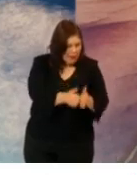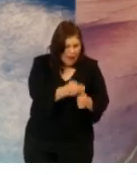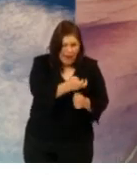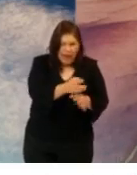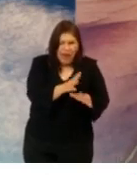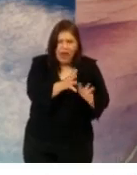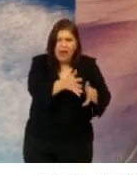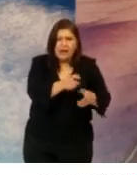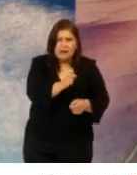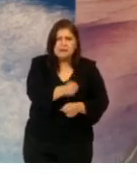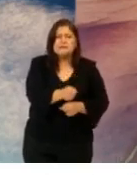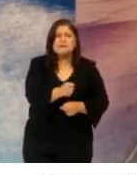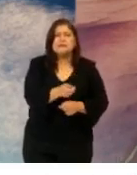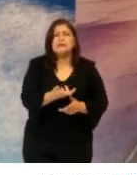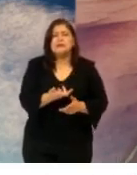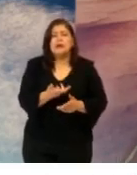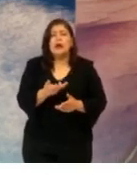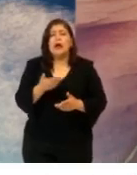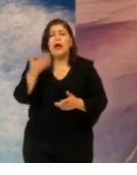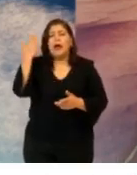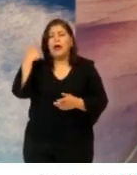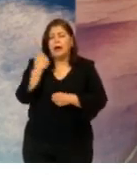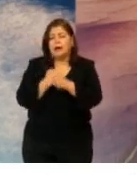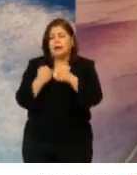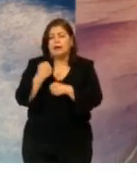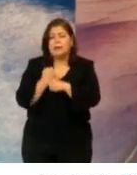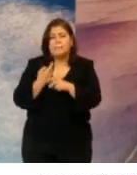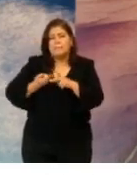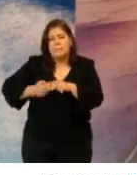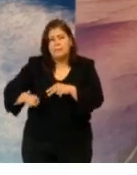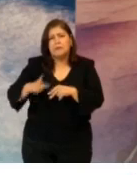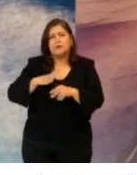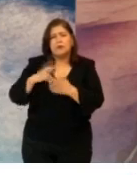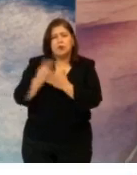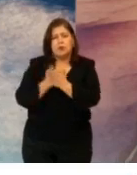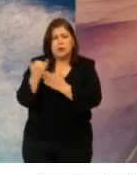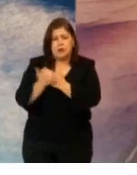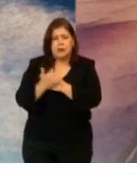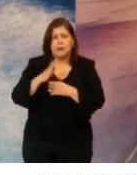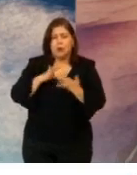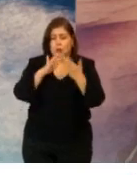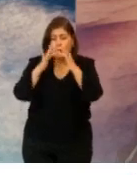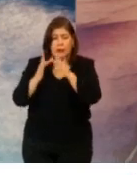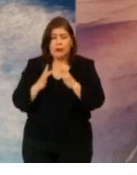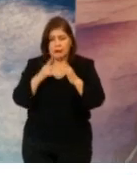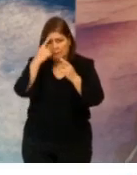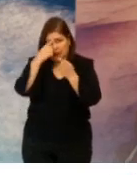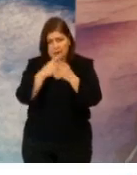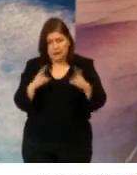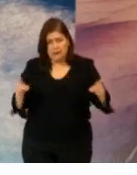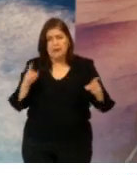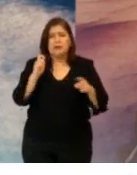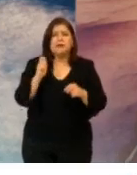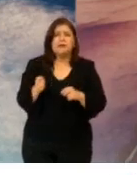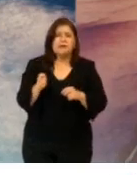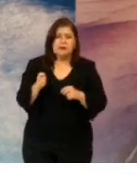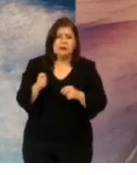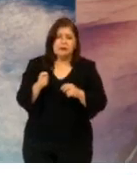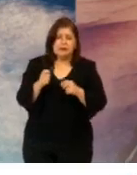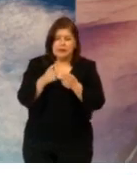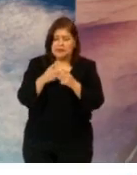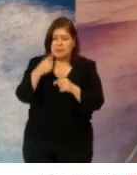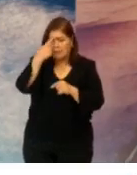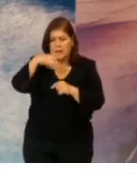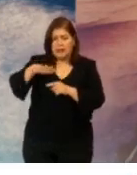Porque hace muchos años empezó un proyecto que se llama Red de Desarrollo de Territorios de Desarrollo y